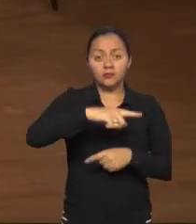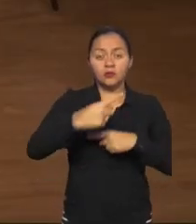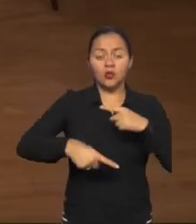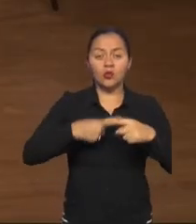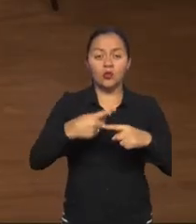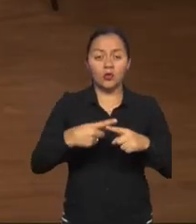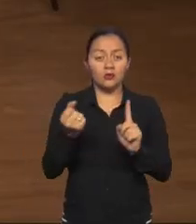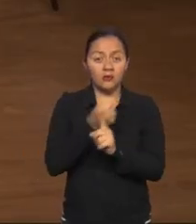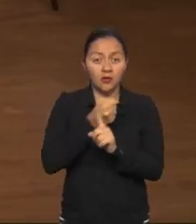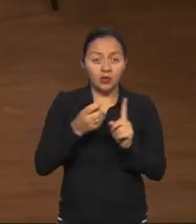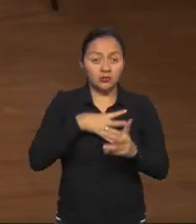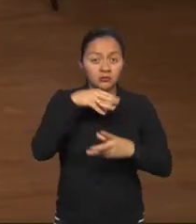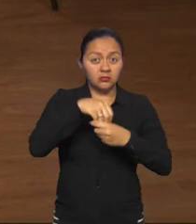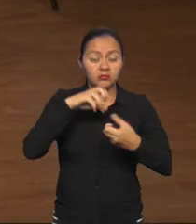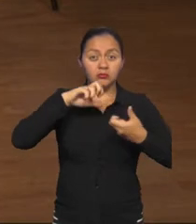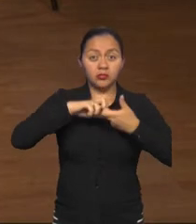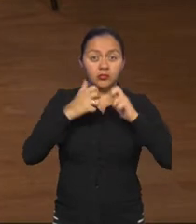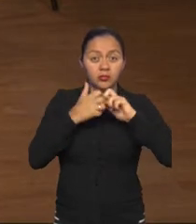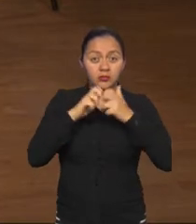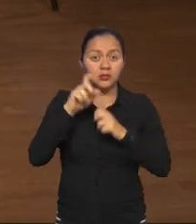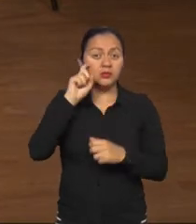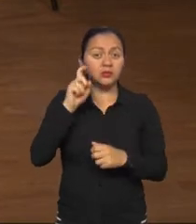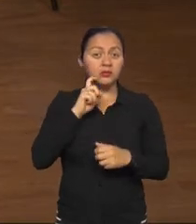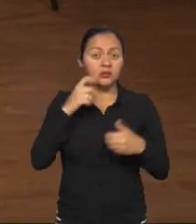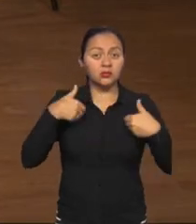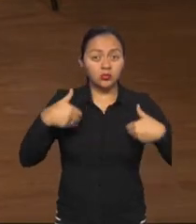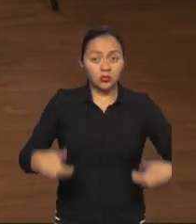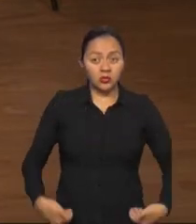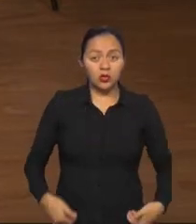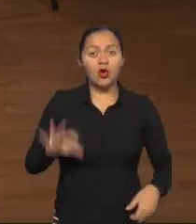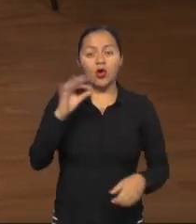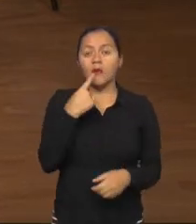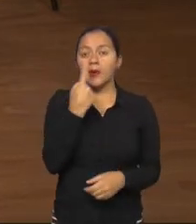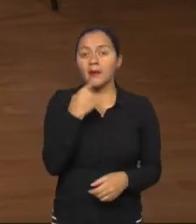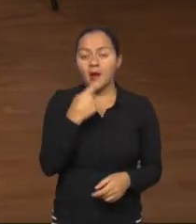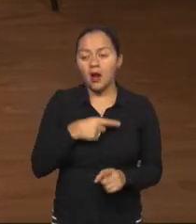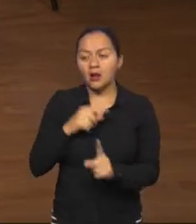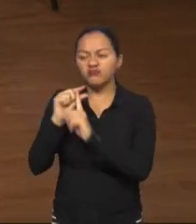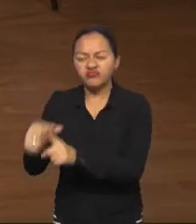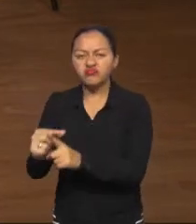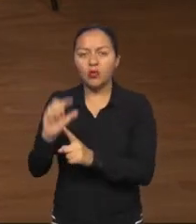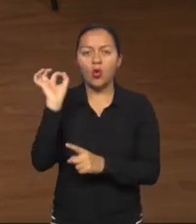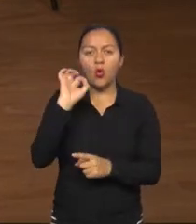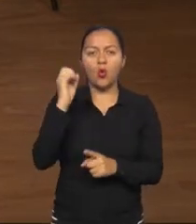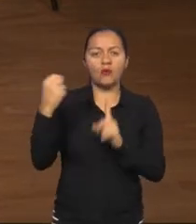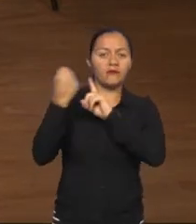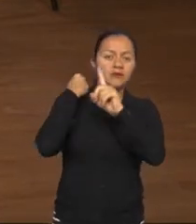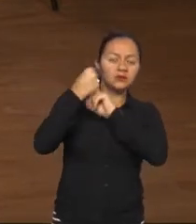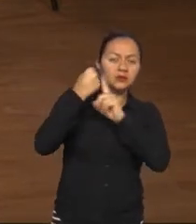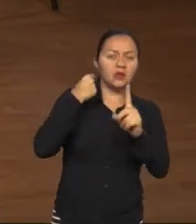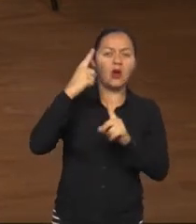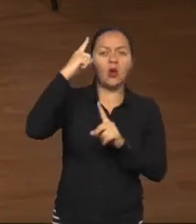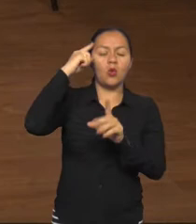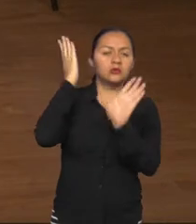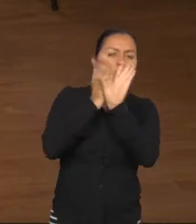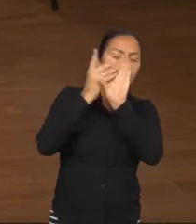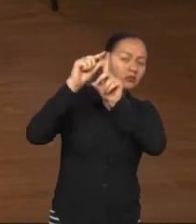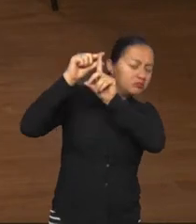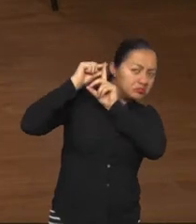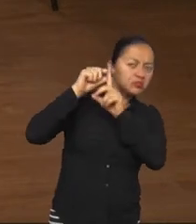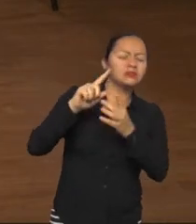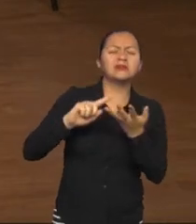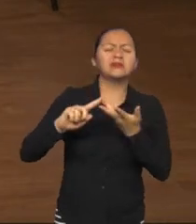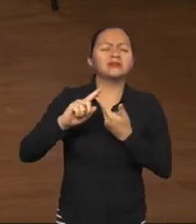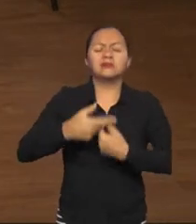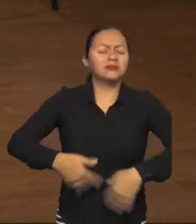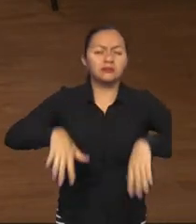no hablamos solo de violencia sexual, hablamos de violencia verbal, de violencia física, puede haber psicológica, otro tipo de